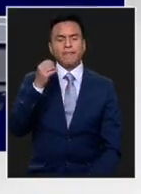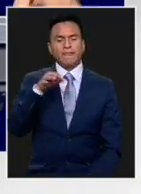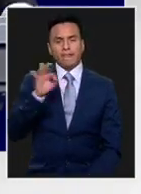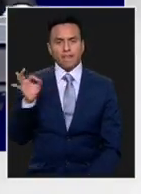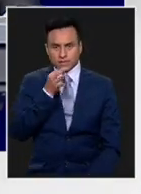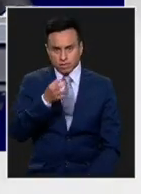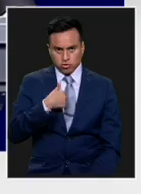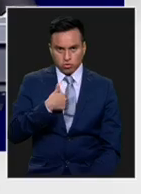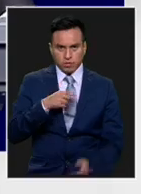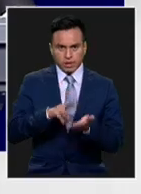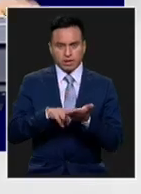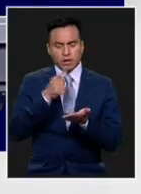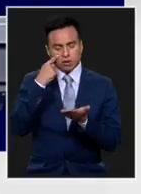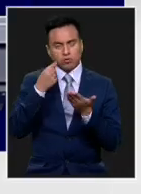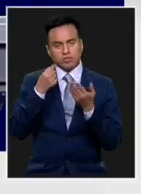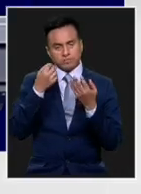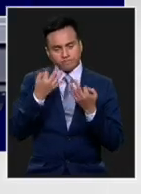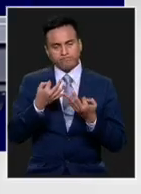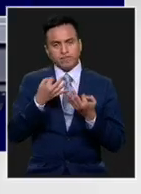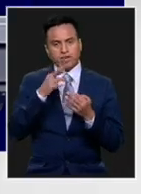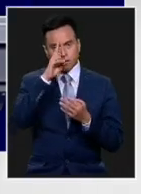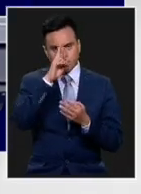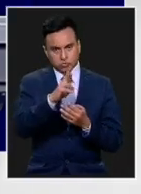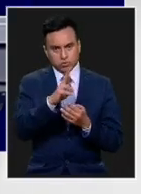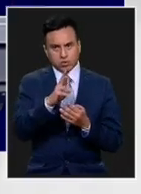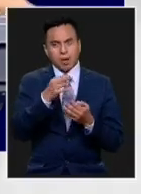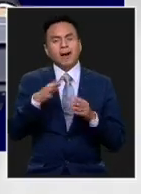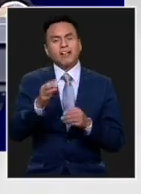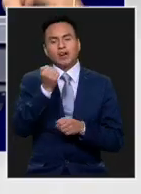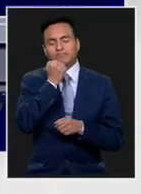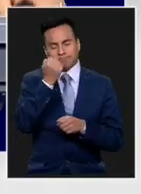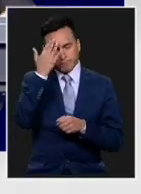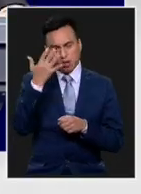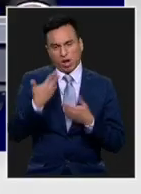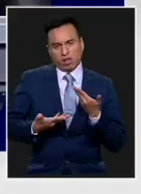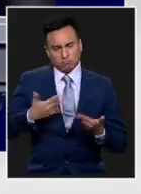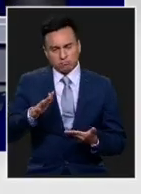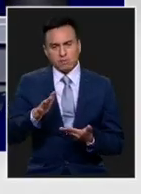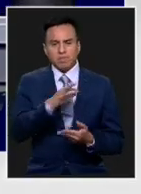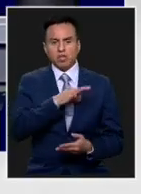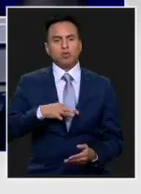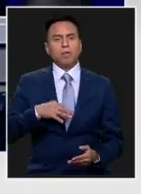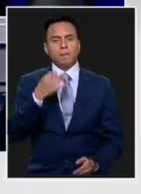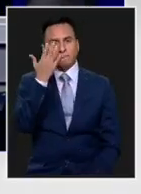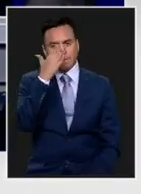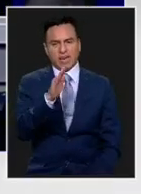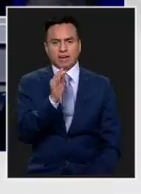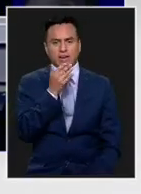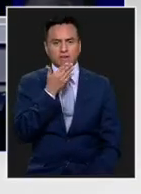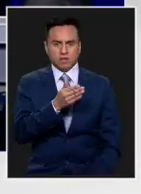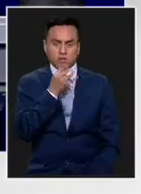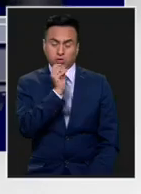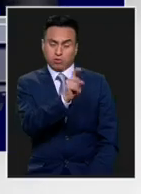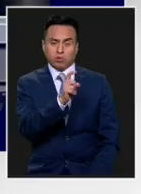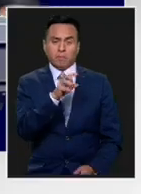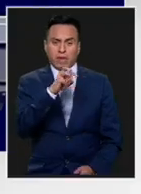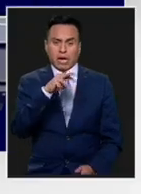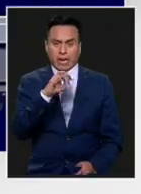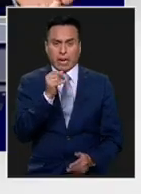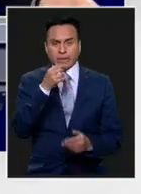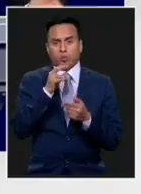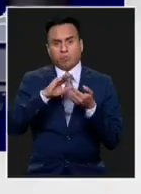debo reconocer que fui respetuoso, irrespetuoso y mal educado y lo traté de ministro penca. Y te pido disculpas públicas,